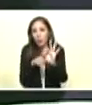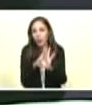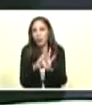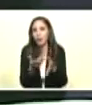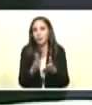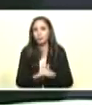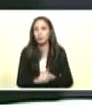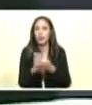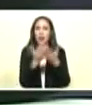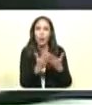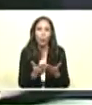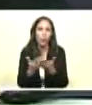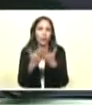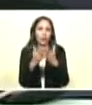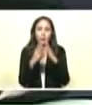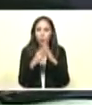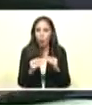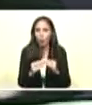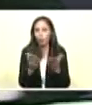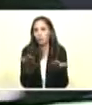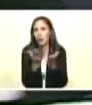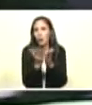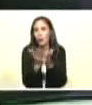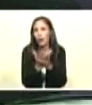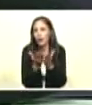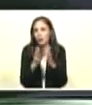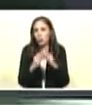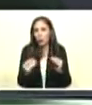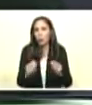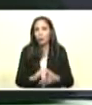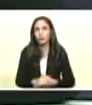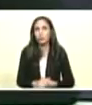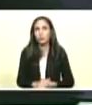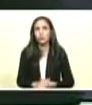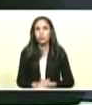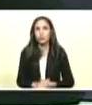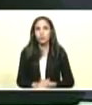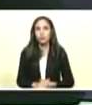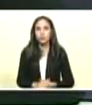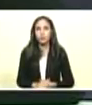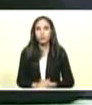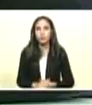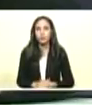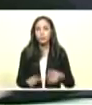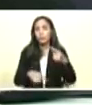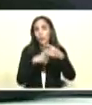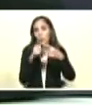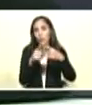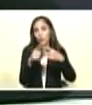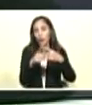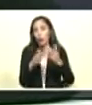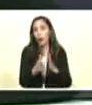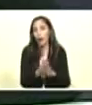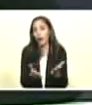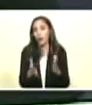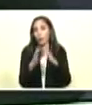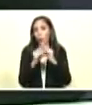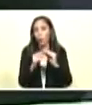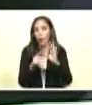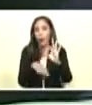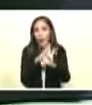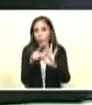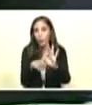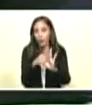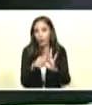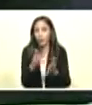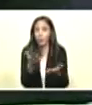nuestros colegios, porque va a generar, primero, fortaleza para nuestro Petro, porque tenemos que decirlo, son más